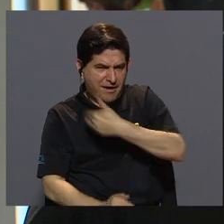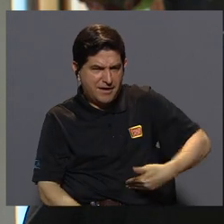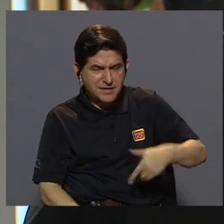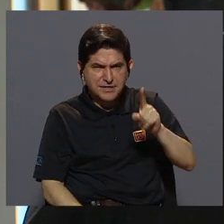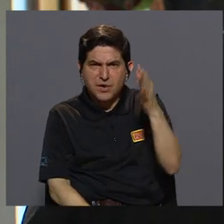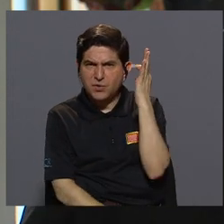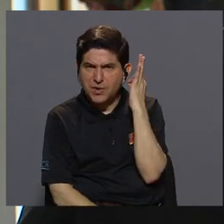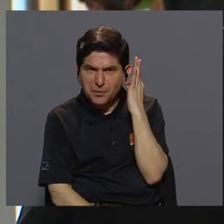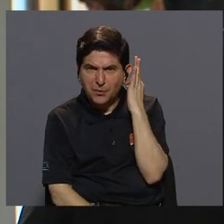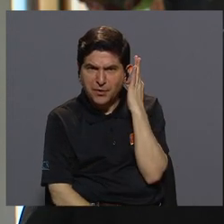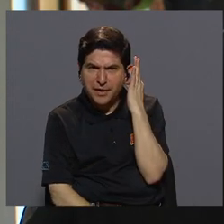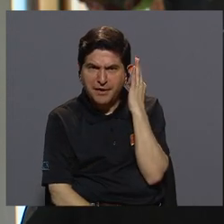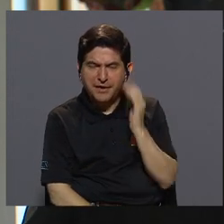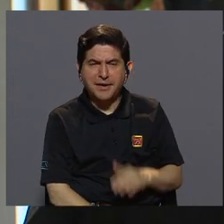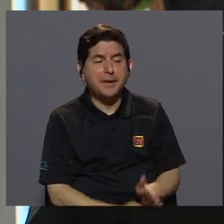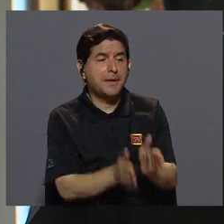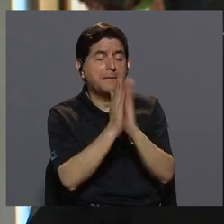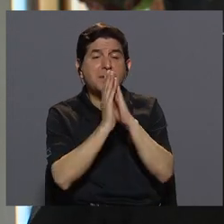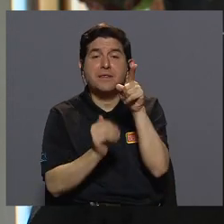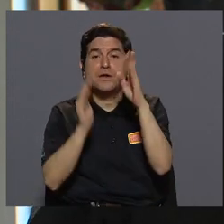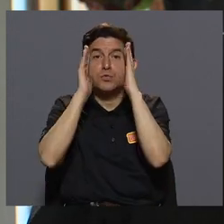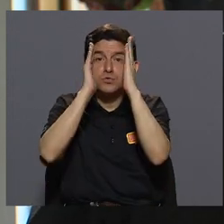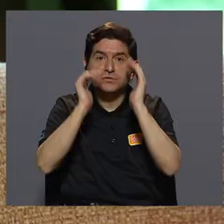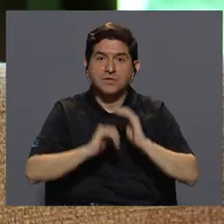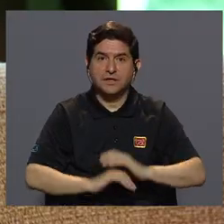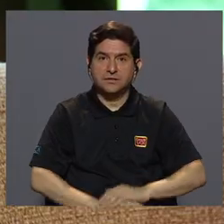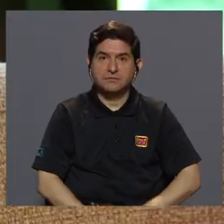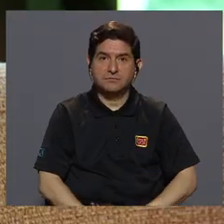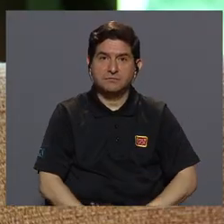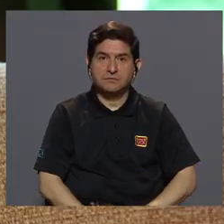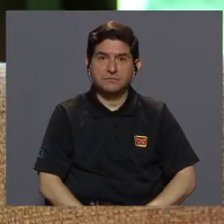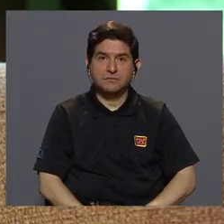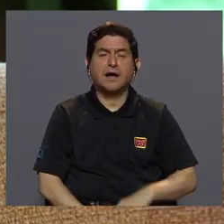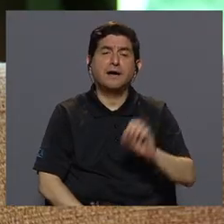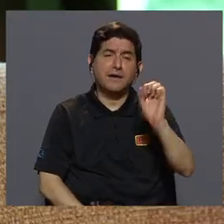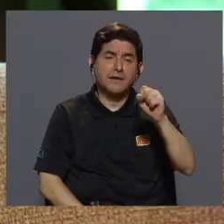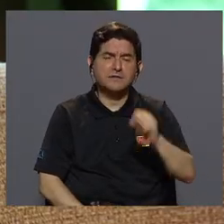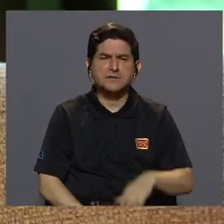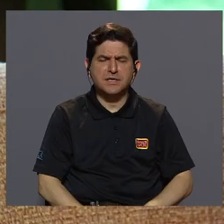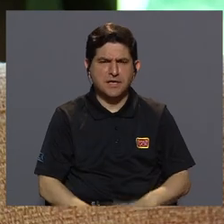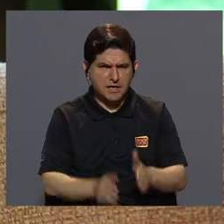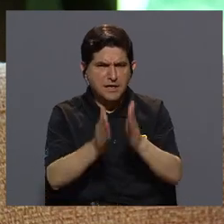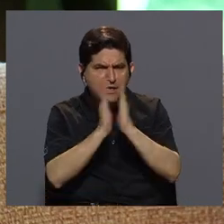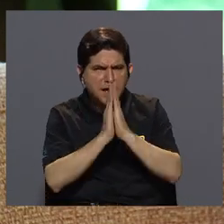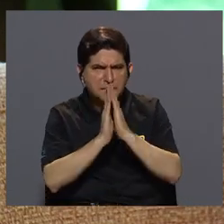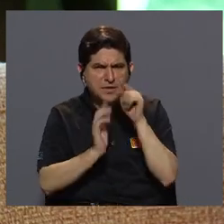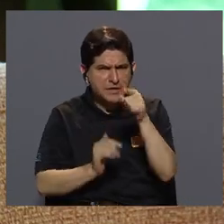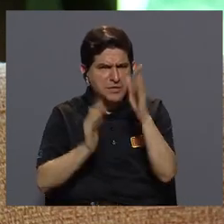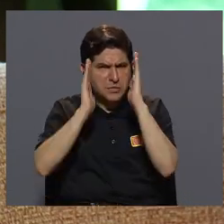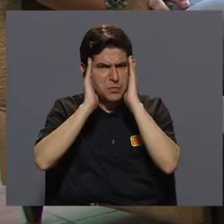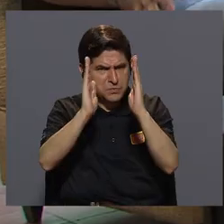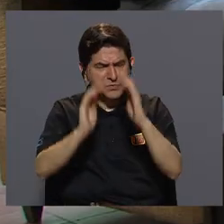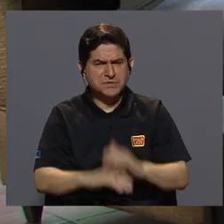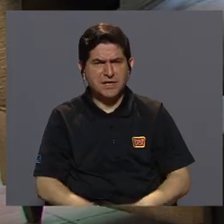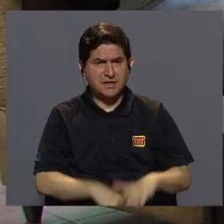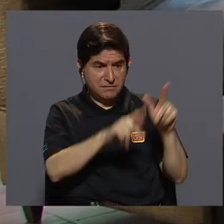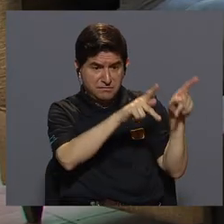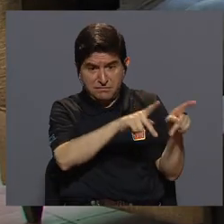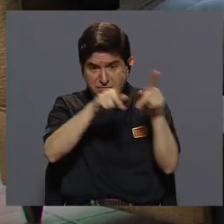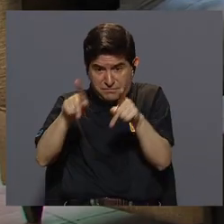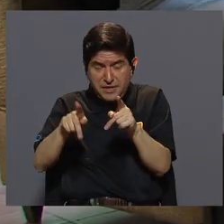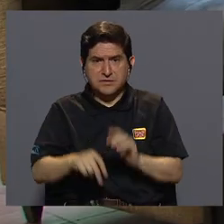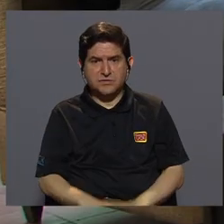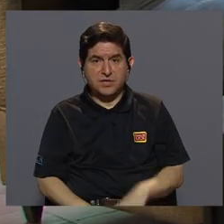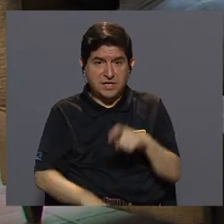presidencial una señora pide que usted la atienda. Y cuando pide que usted la atienda, las